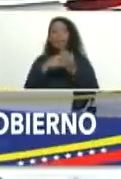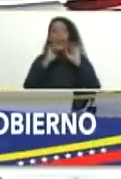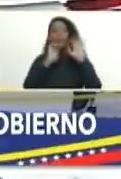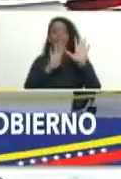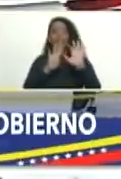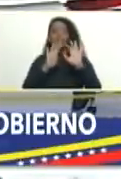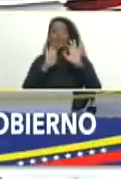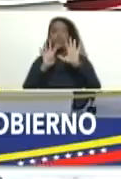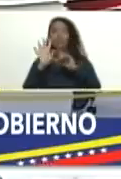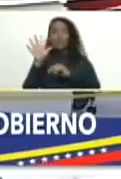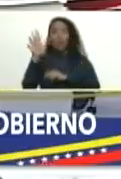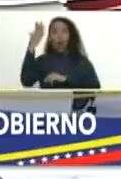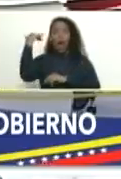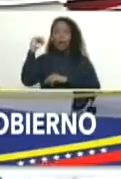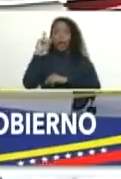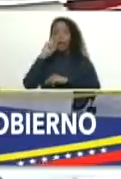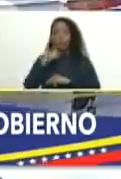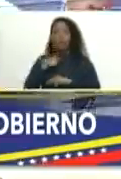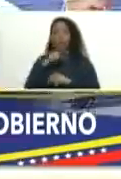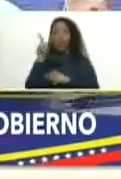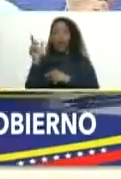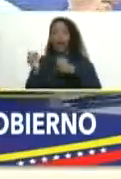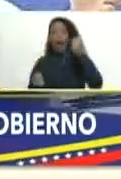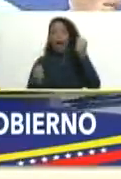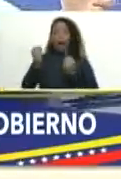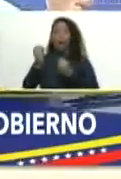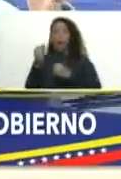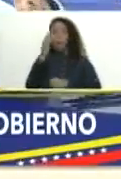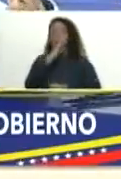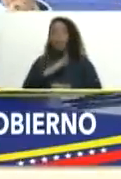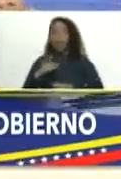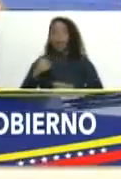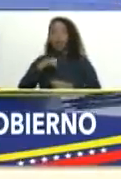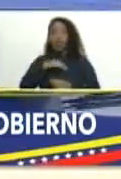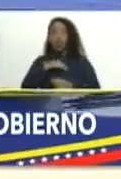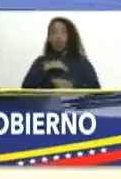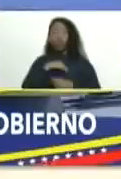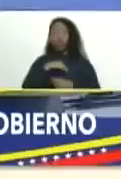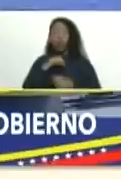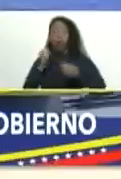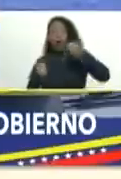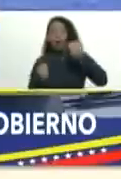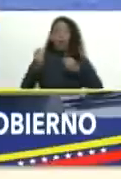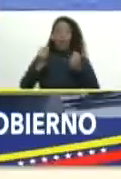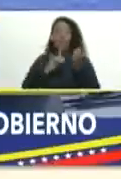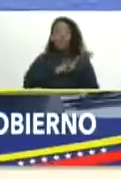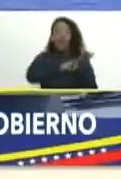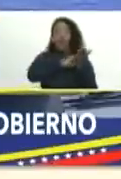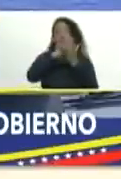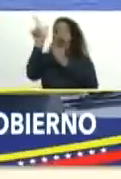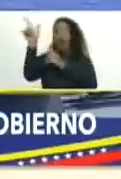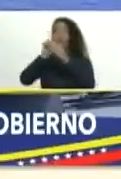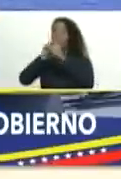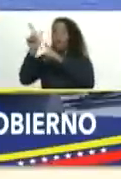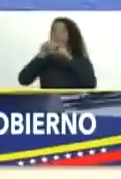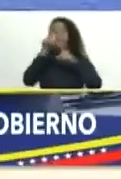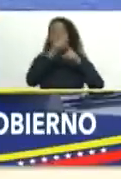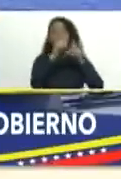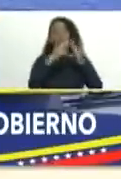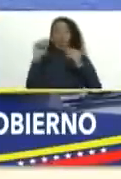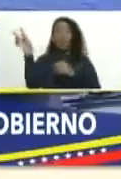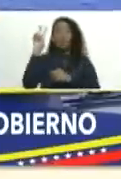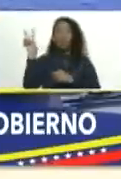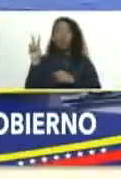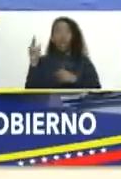Barinas, en un camión que recorríamos todo el país. Y a mí me tocó, como miembro de la Dirección Nacional del